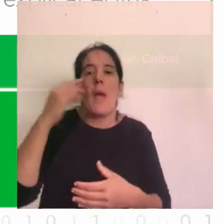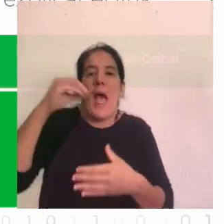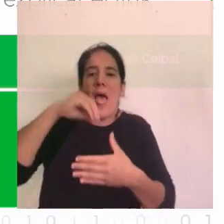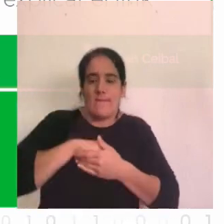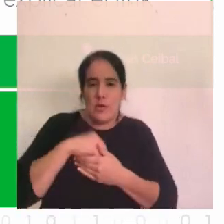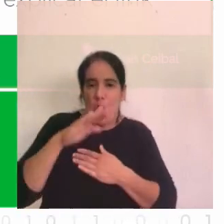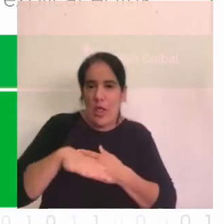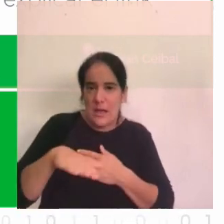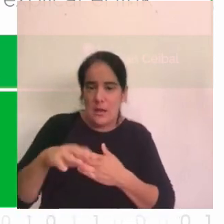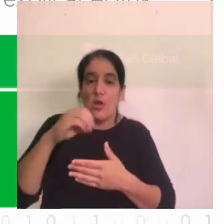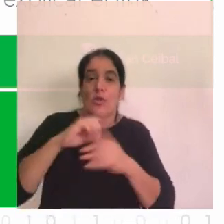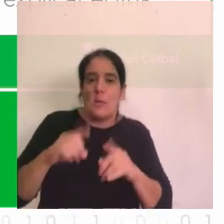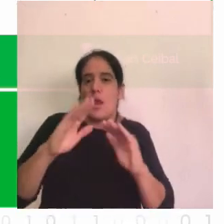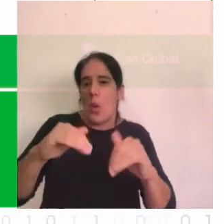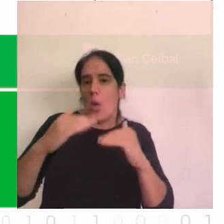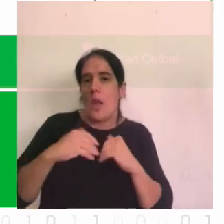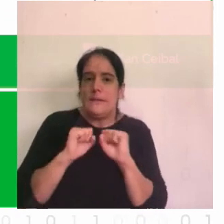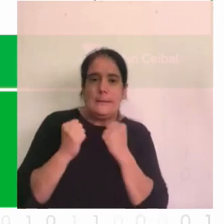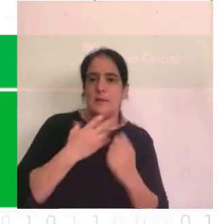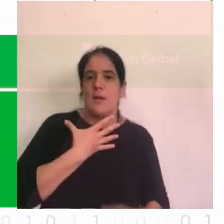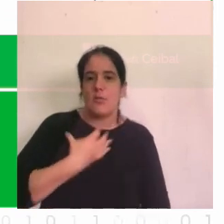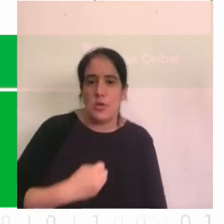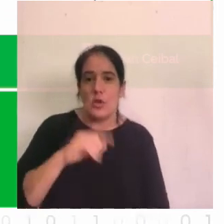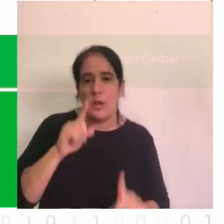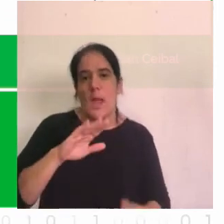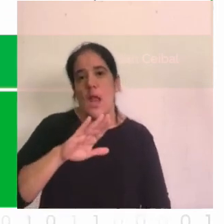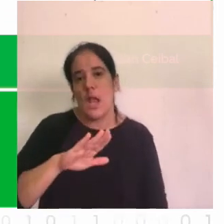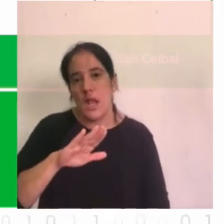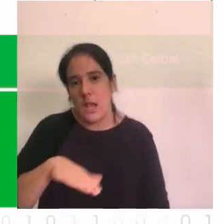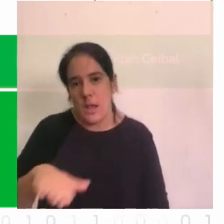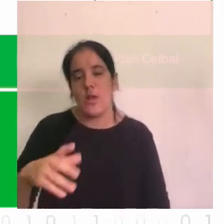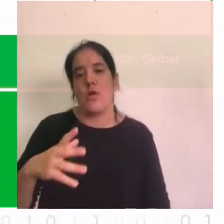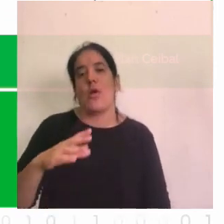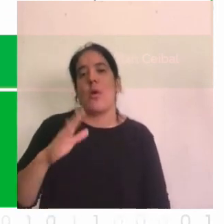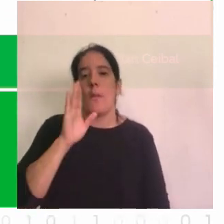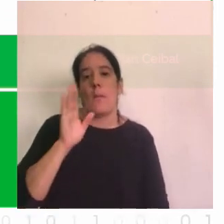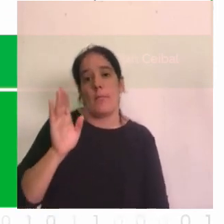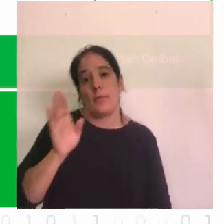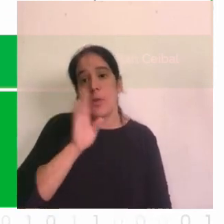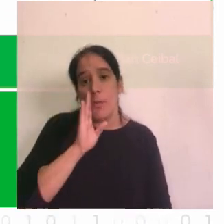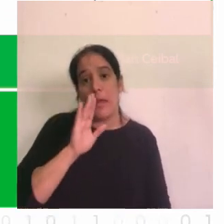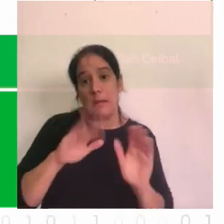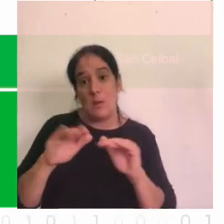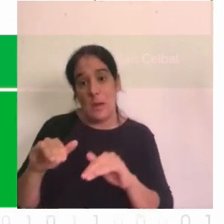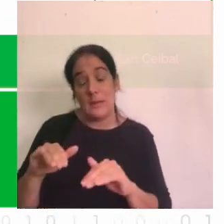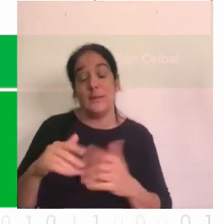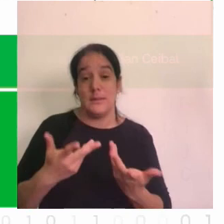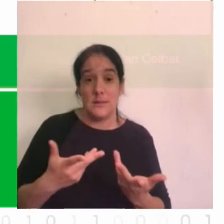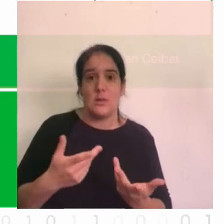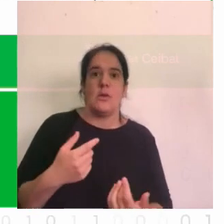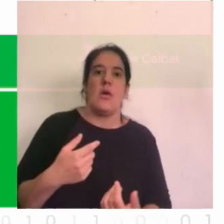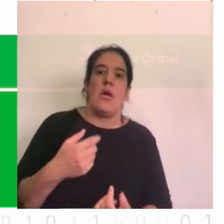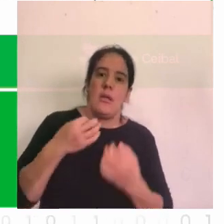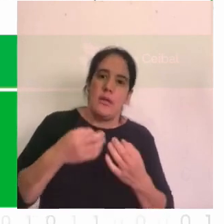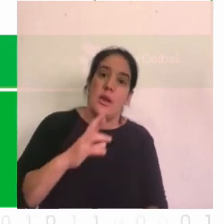ansiedad en los niños. O sea que, bueno, las conclusiones son un poco más de lo que ya les dije, ¿no? Que la inseguridad alimentaria se asocia negativamente